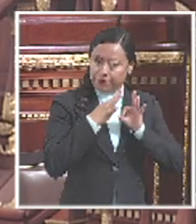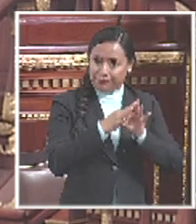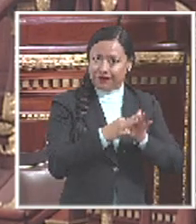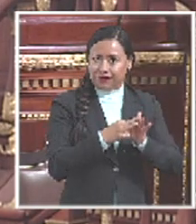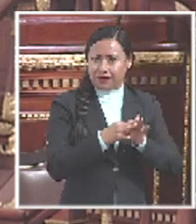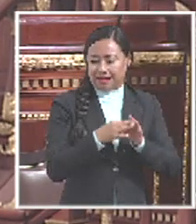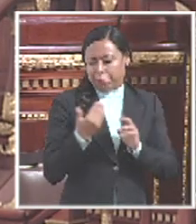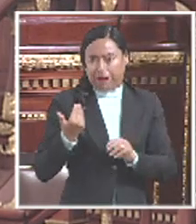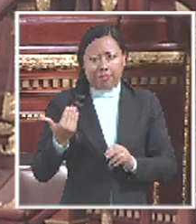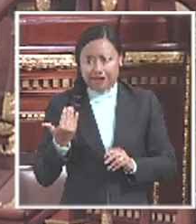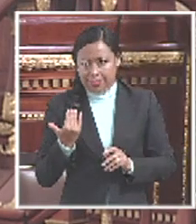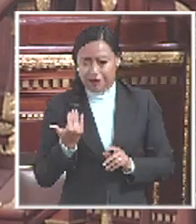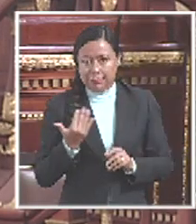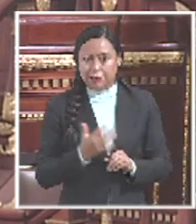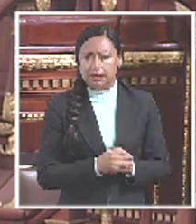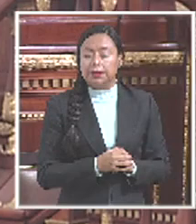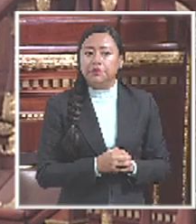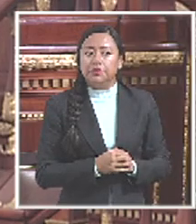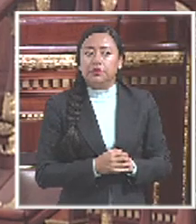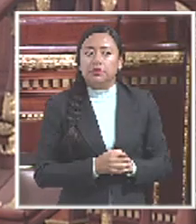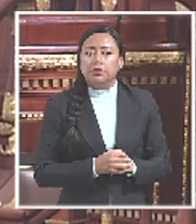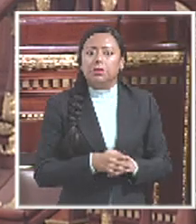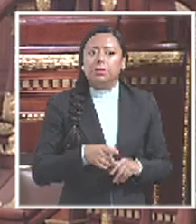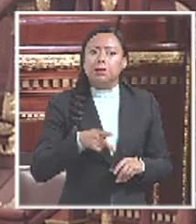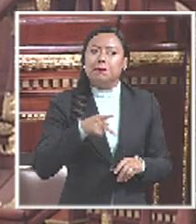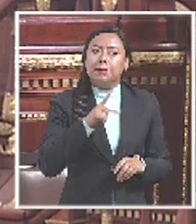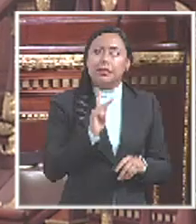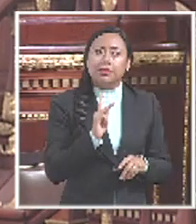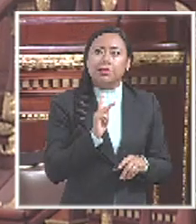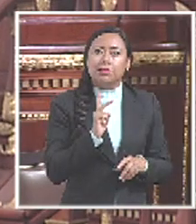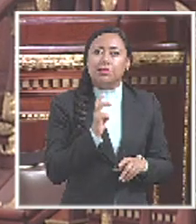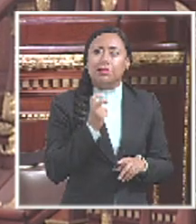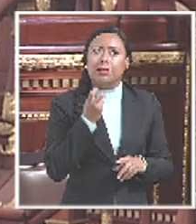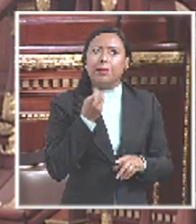fueron recientes, ha tenido muy